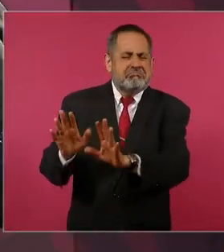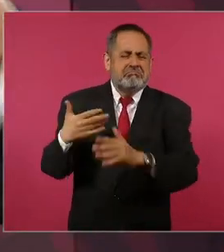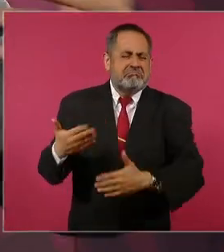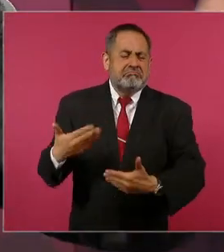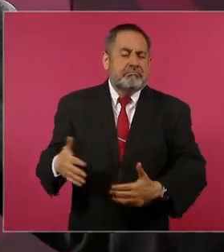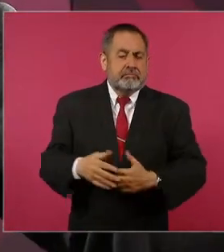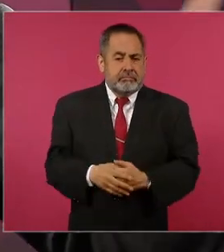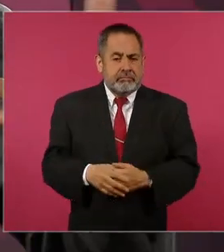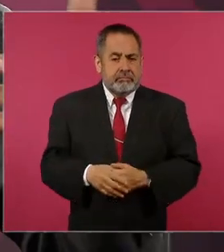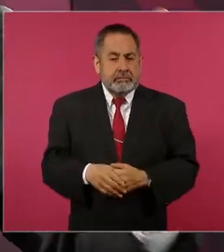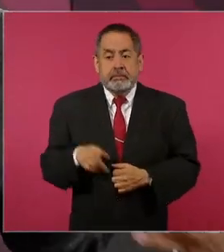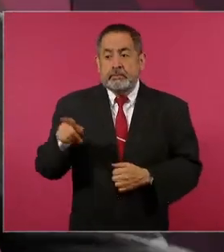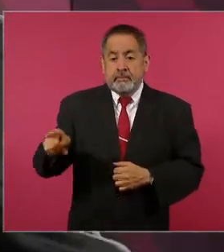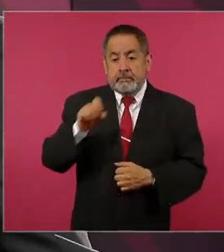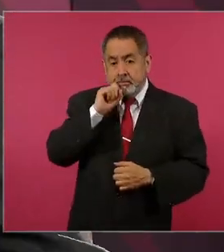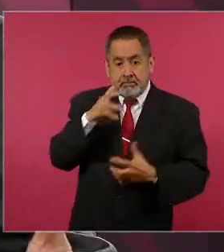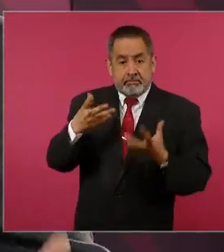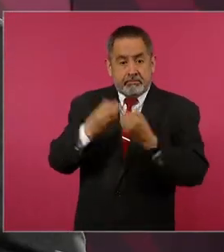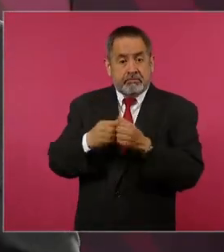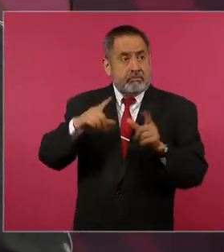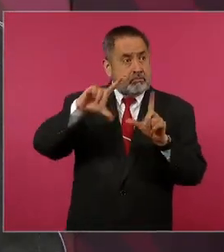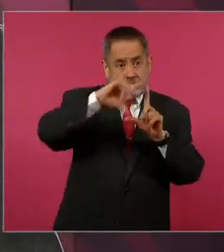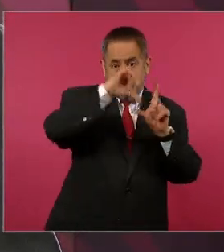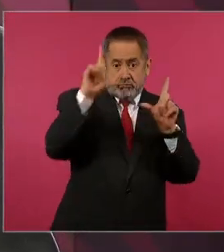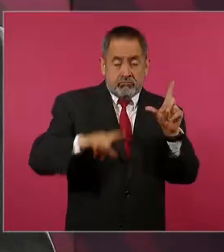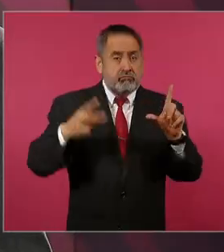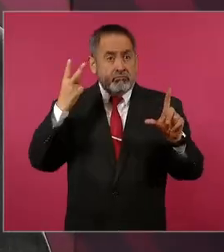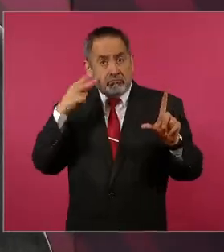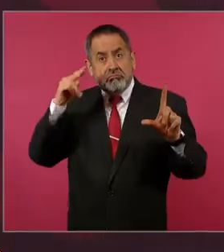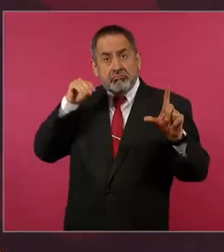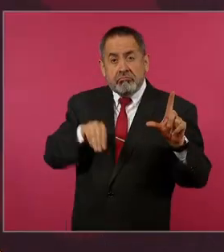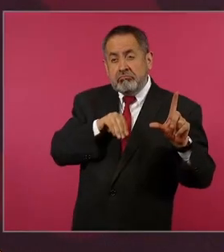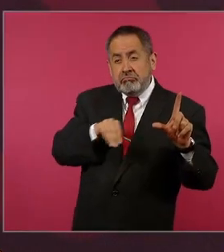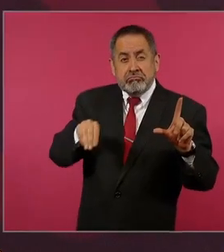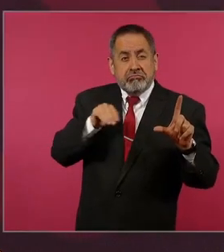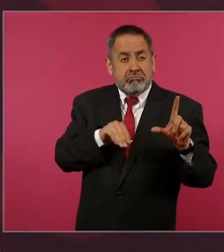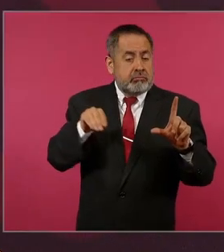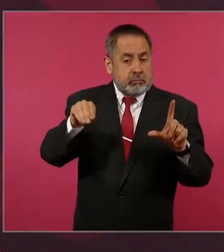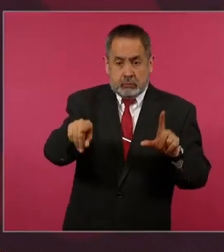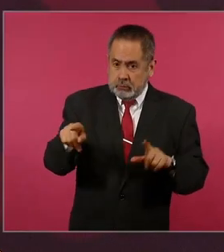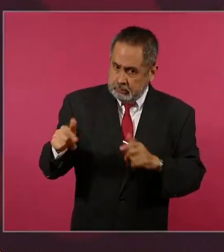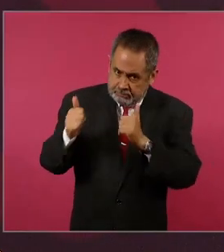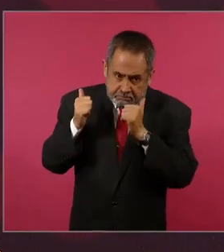porque estuvo recorriendo todo el país, hizo una campaña intensa,